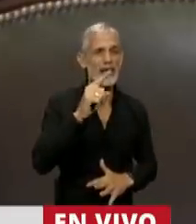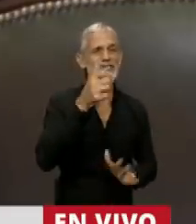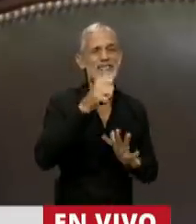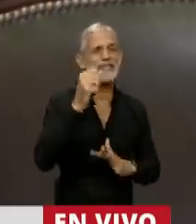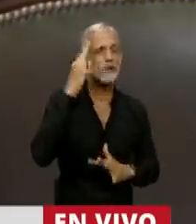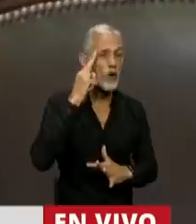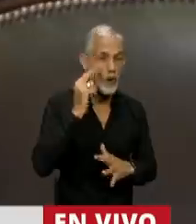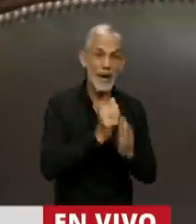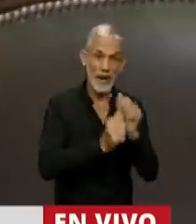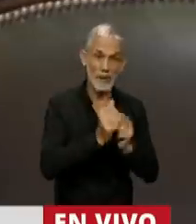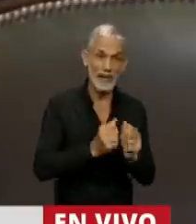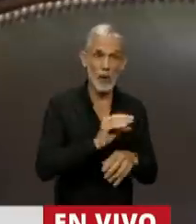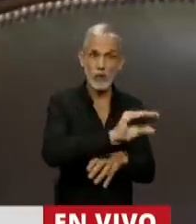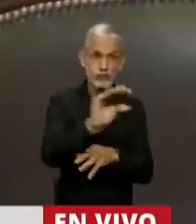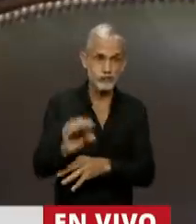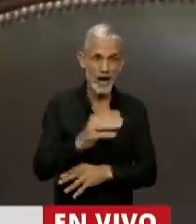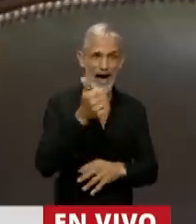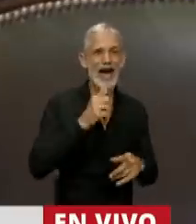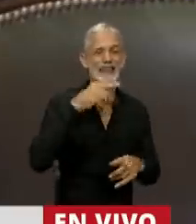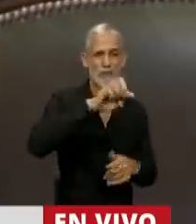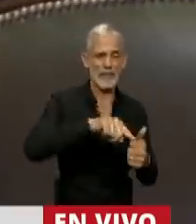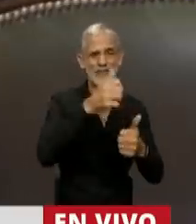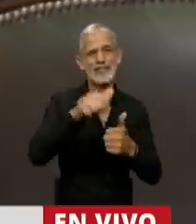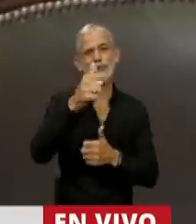106.609 empresas asistidas con ATP,